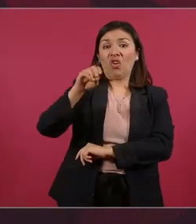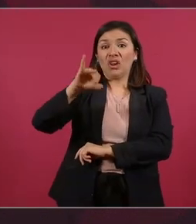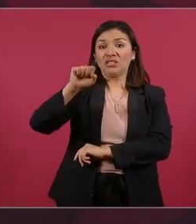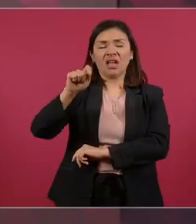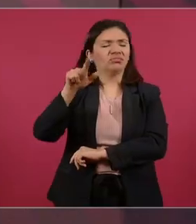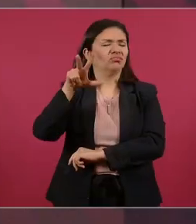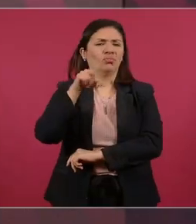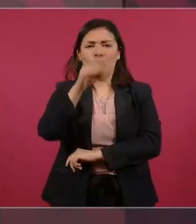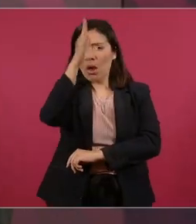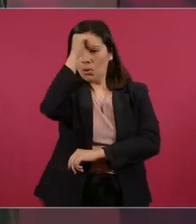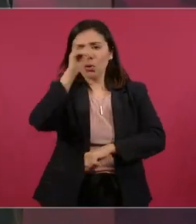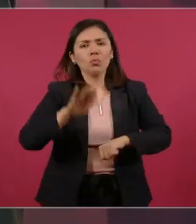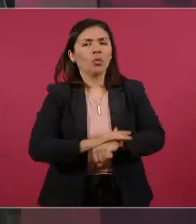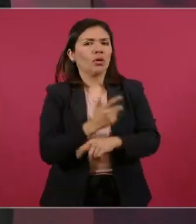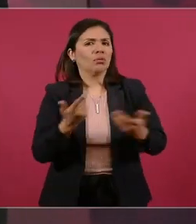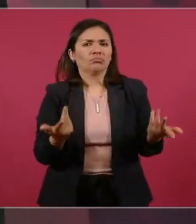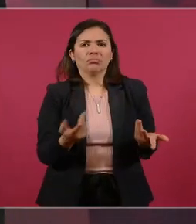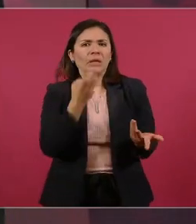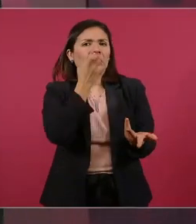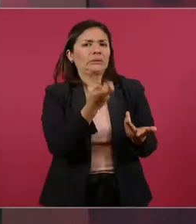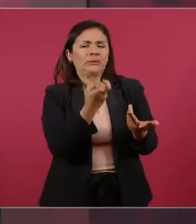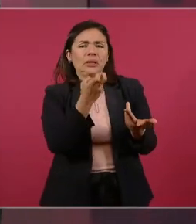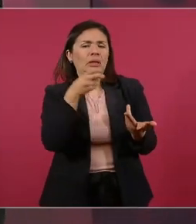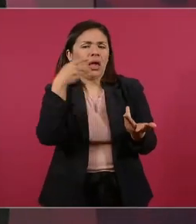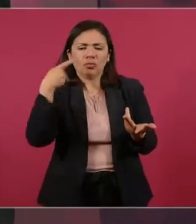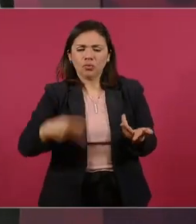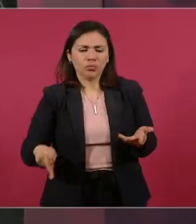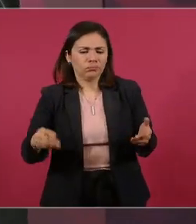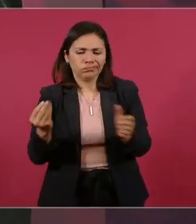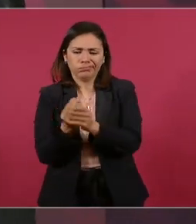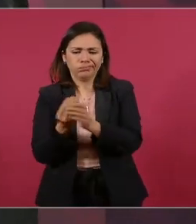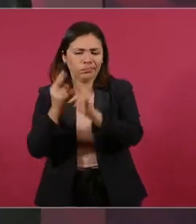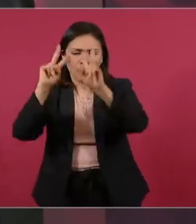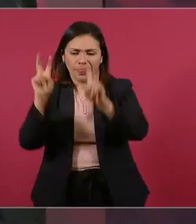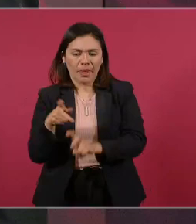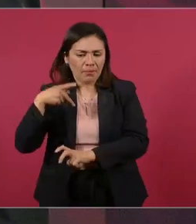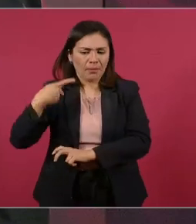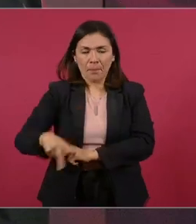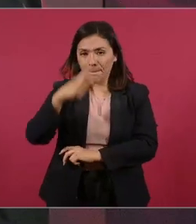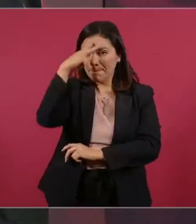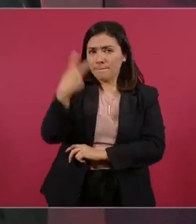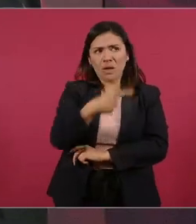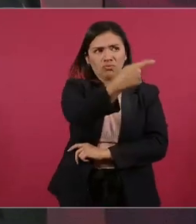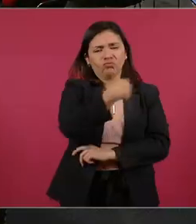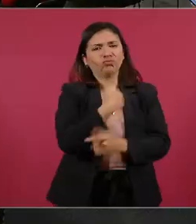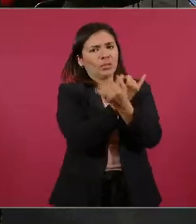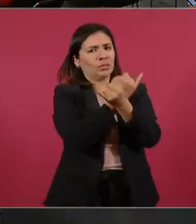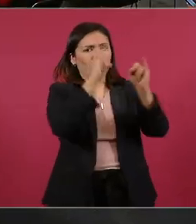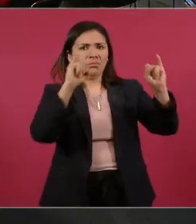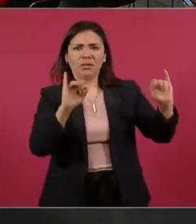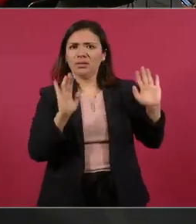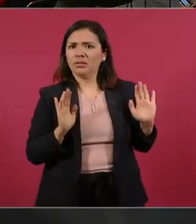No estoy de acuerdo porque pues, eso es un asunto nuestro. Somos independientes.